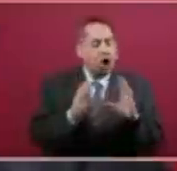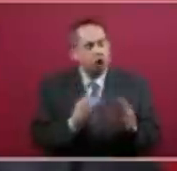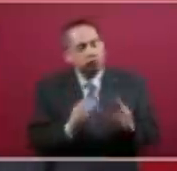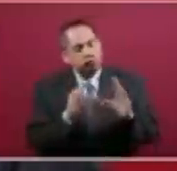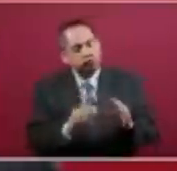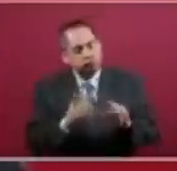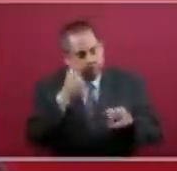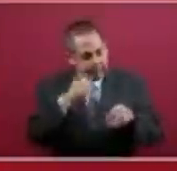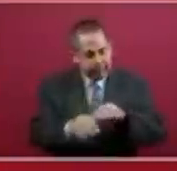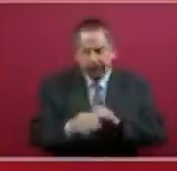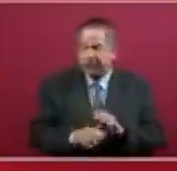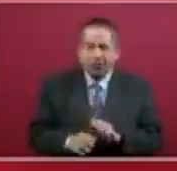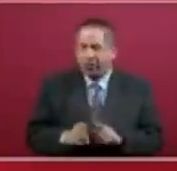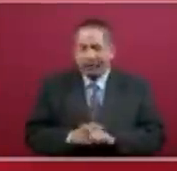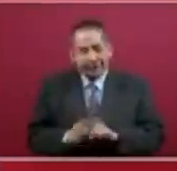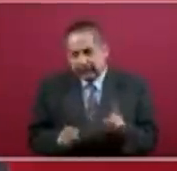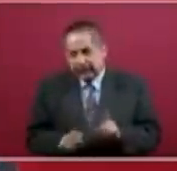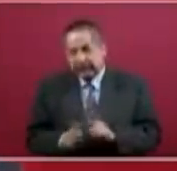oficio,